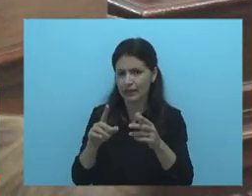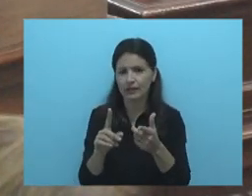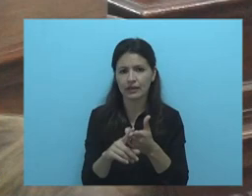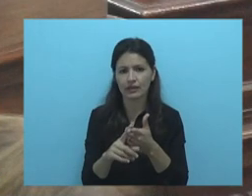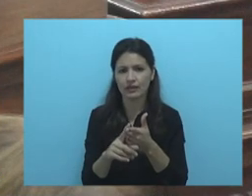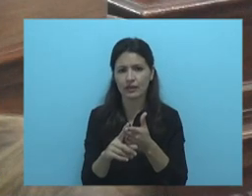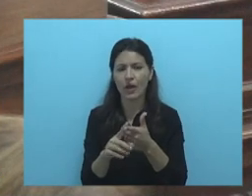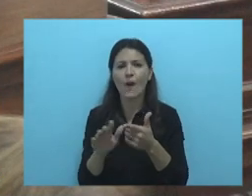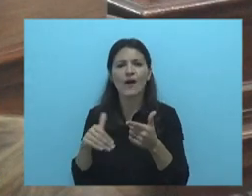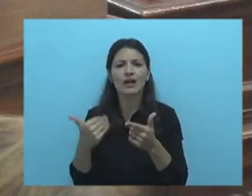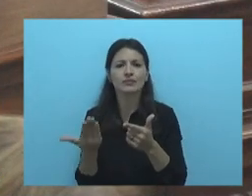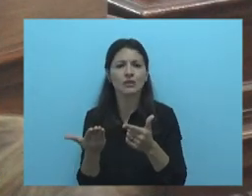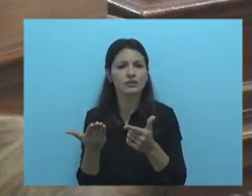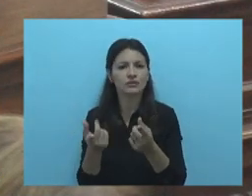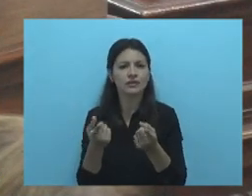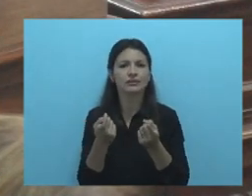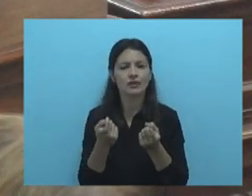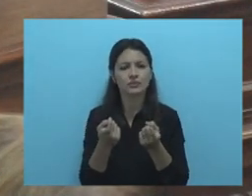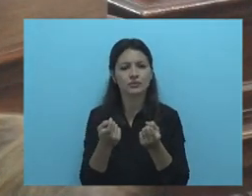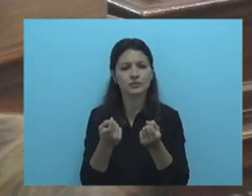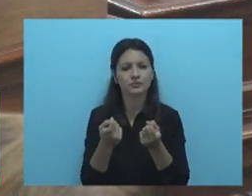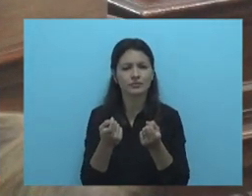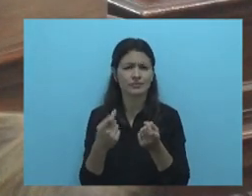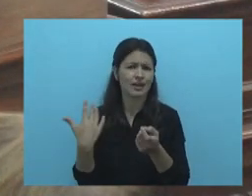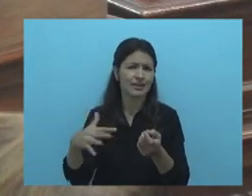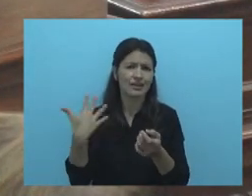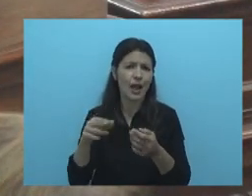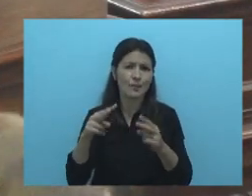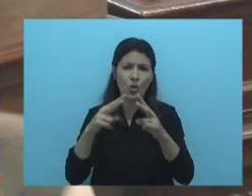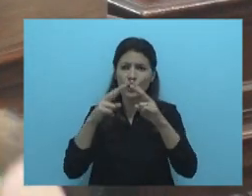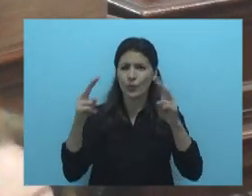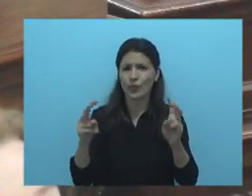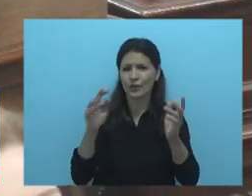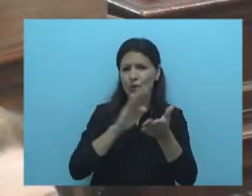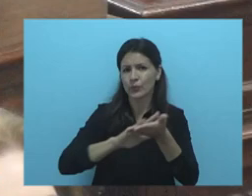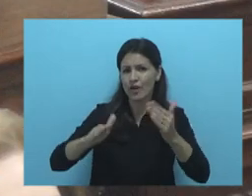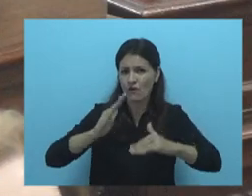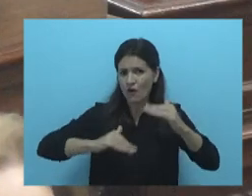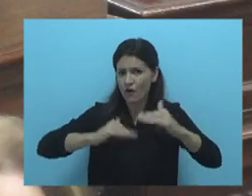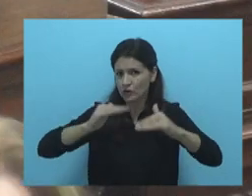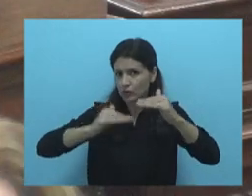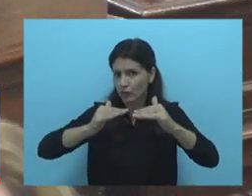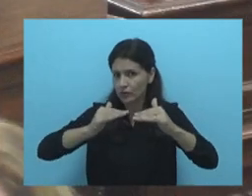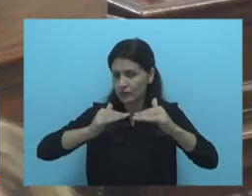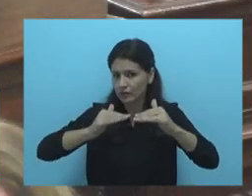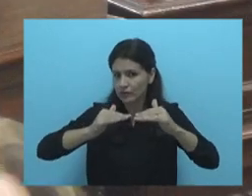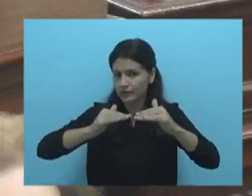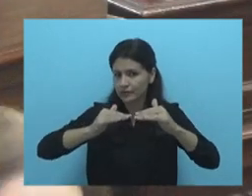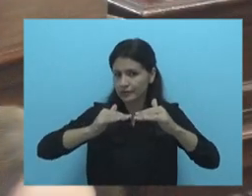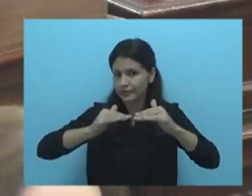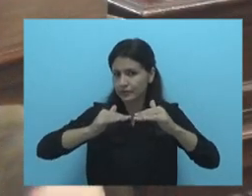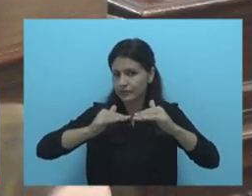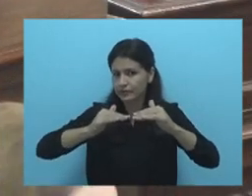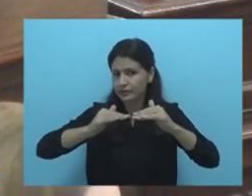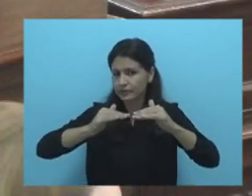tanto, entendemos que no solamente urge la construcción de la nueva conexión vial, sino que